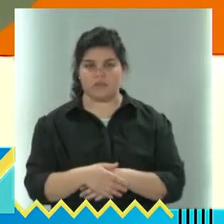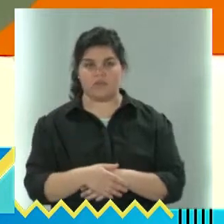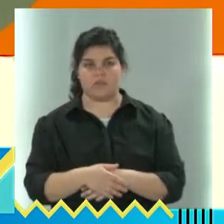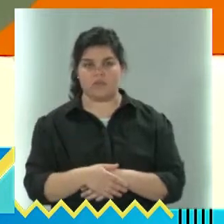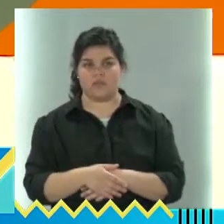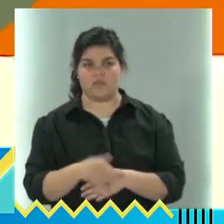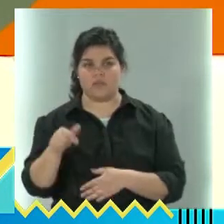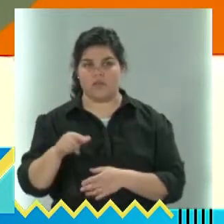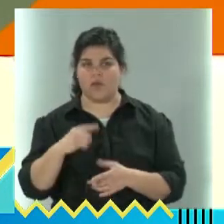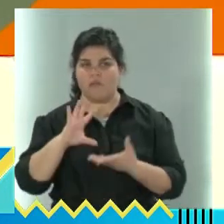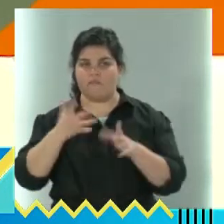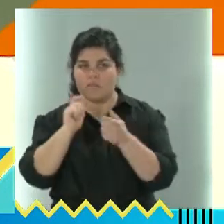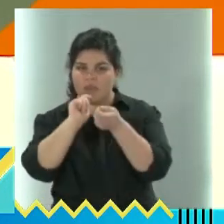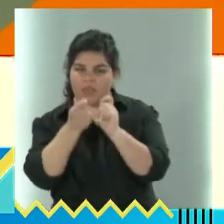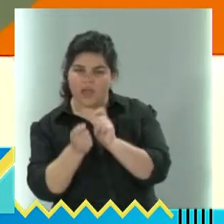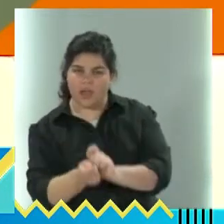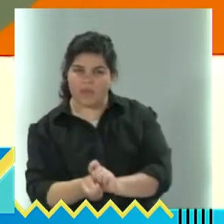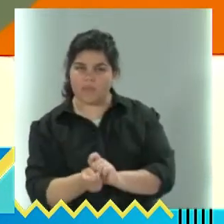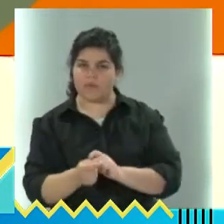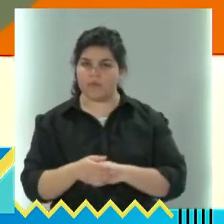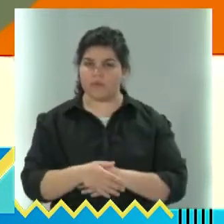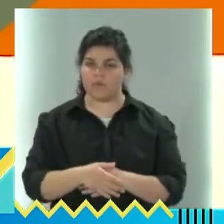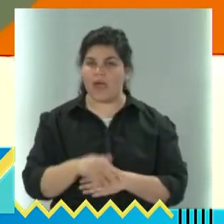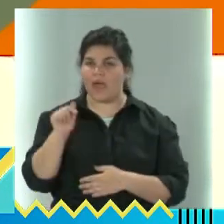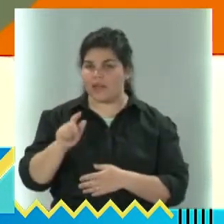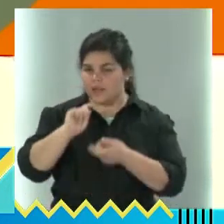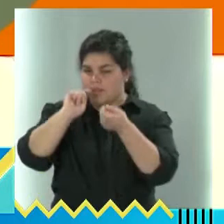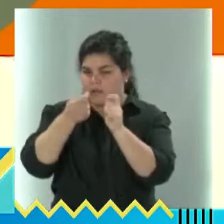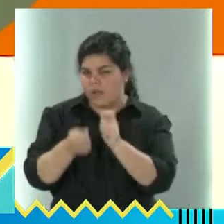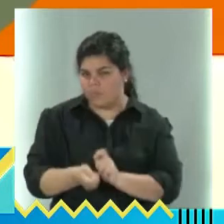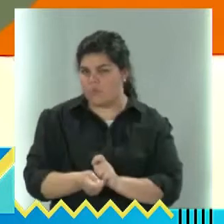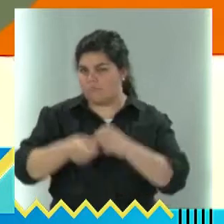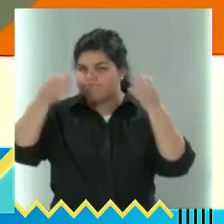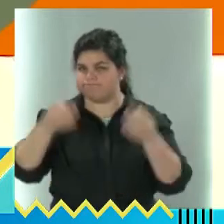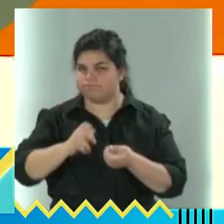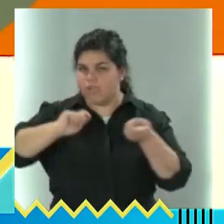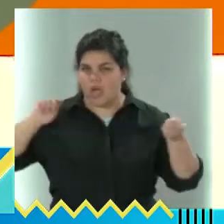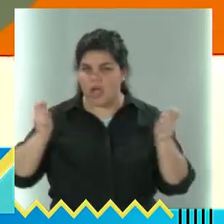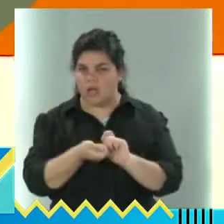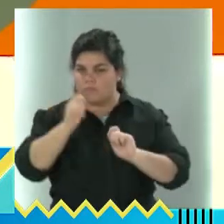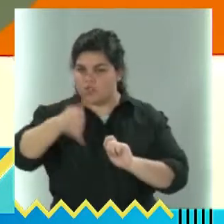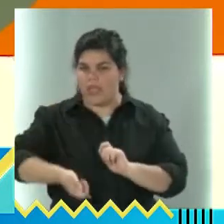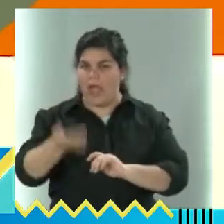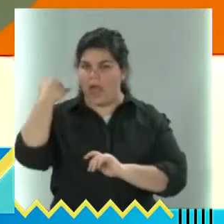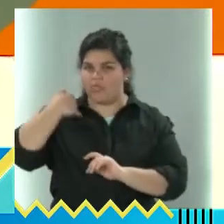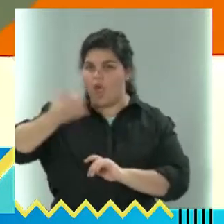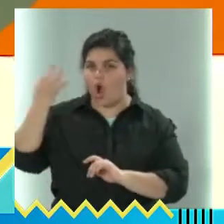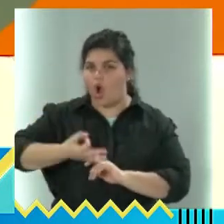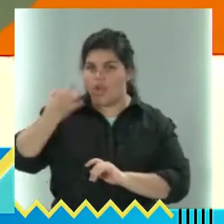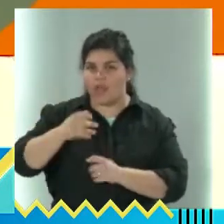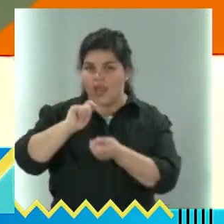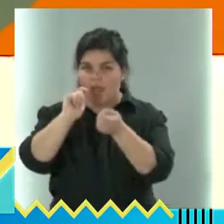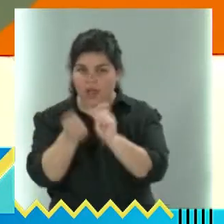o artículos perfectibles del mismo oficialismo, que modificaron bastante el proyecto original. Se le dio cabida